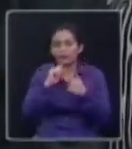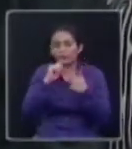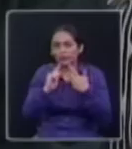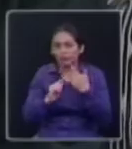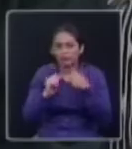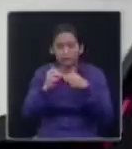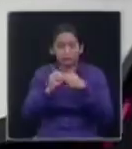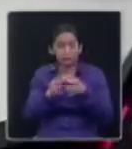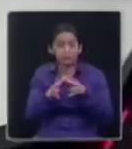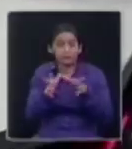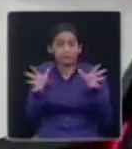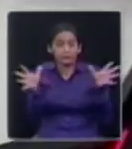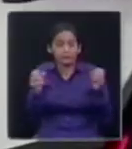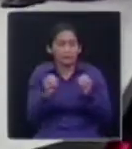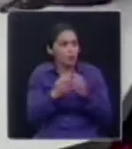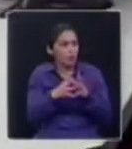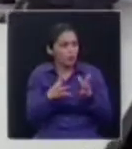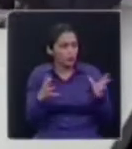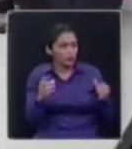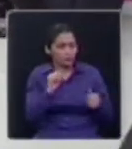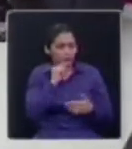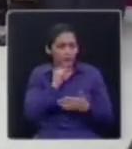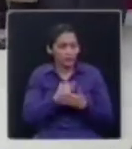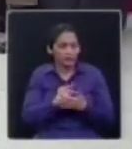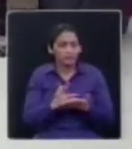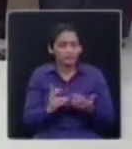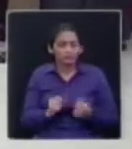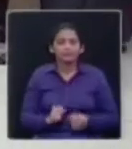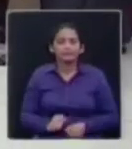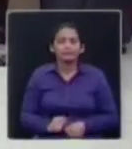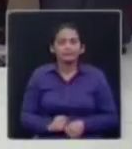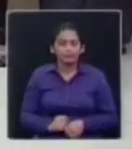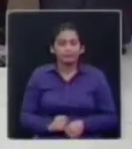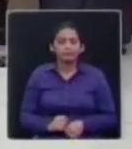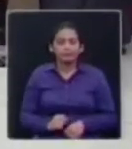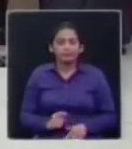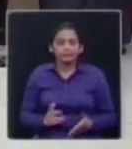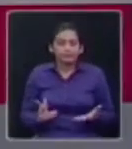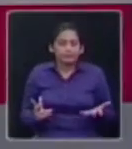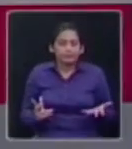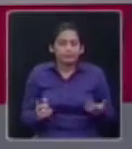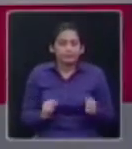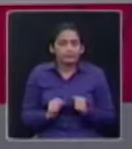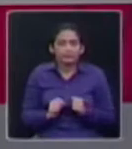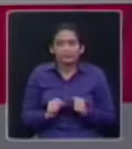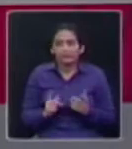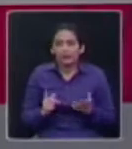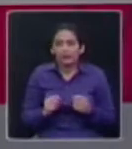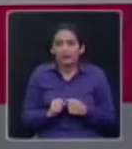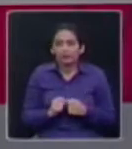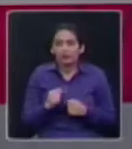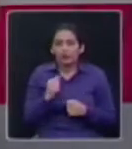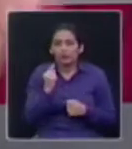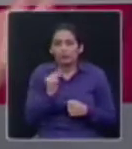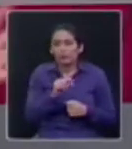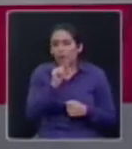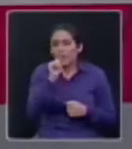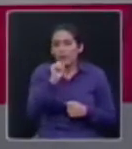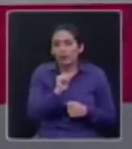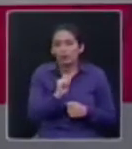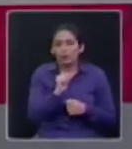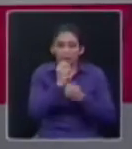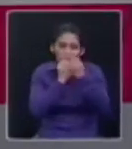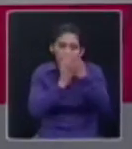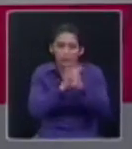verdad es que una amplitud en este tipo de información, ¿no? No es que es algo lineal, puedes abrir camino en